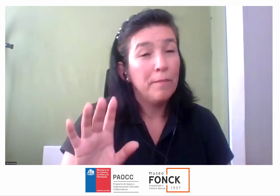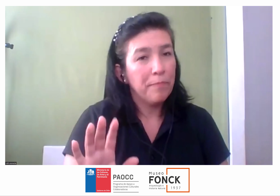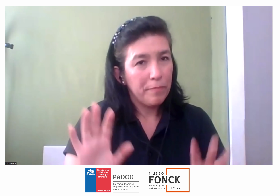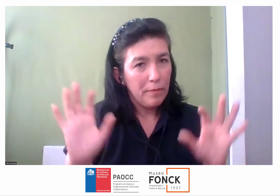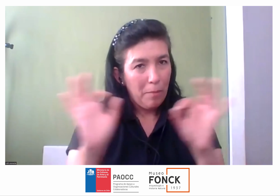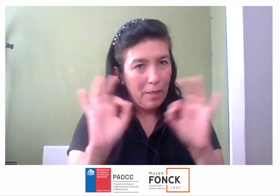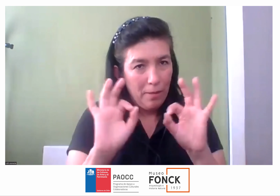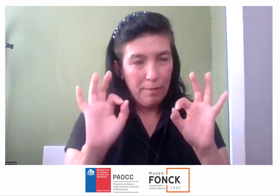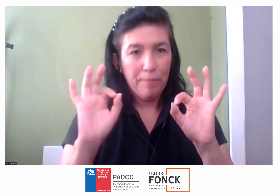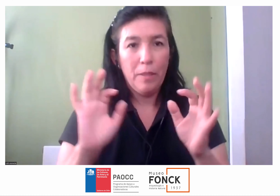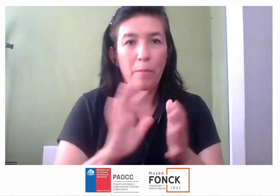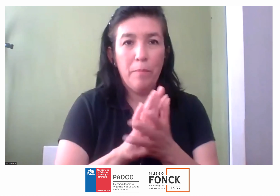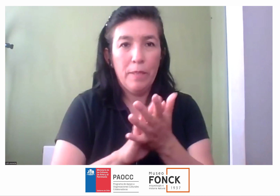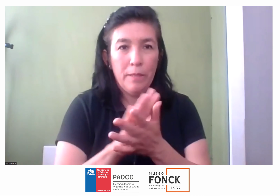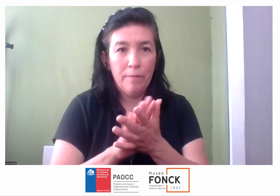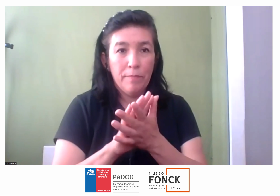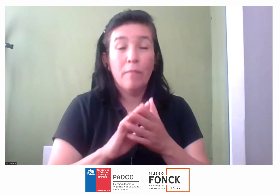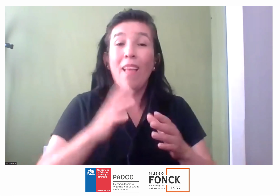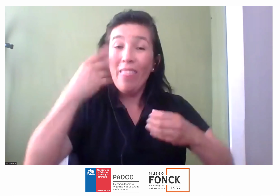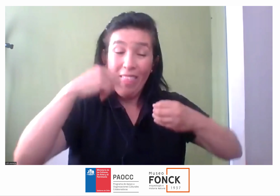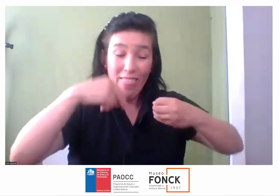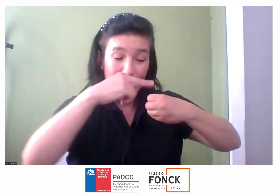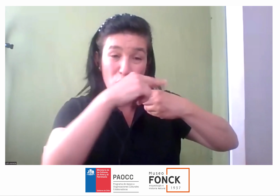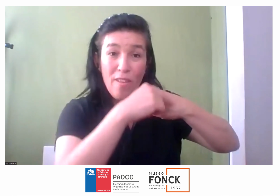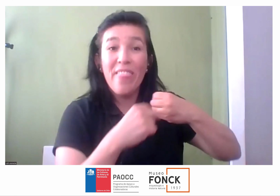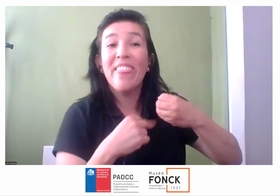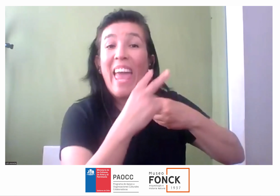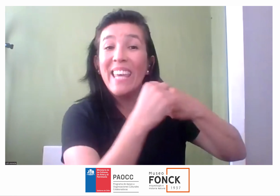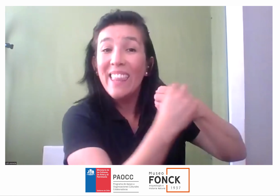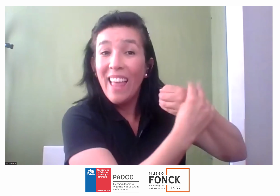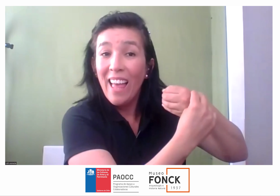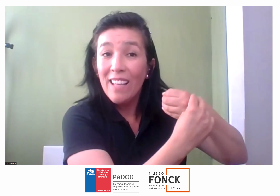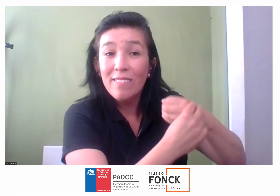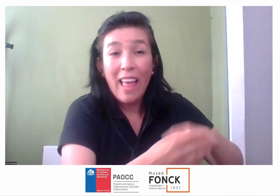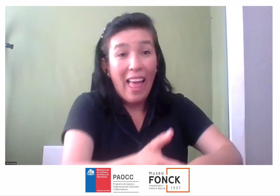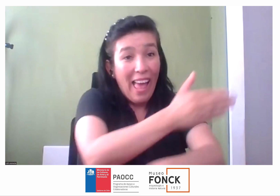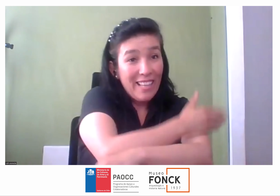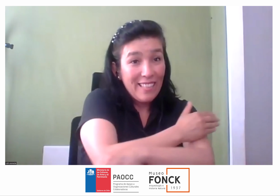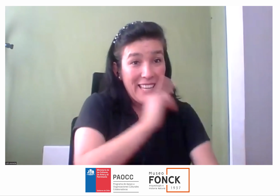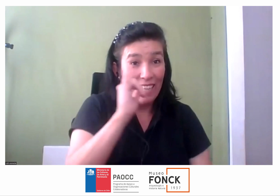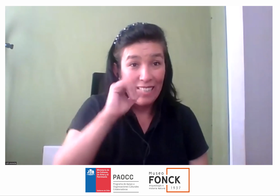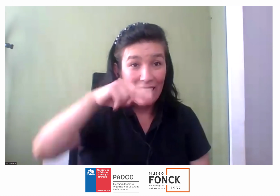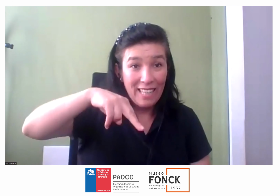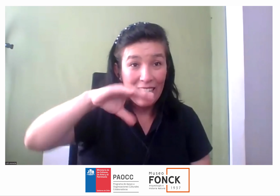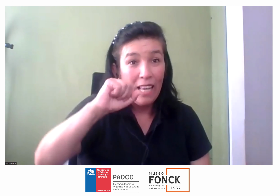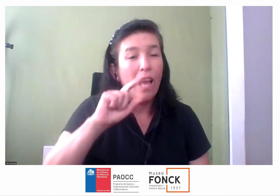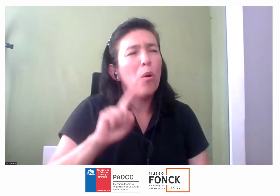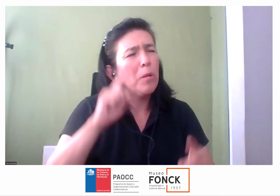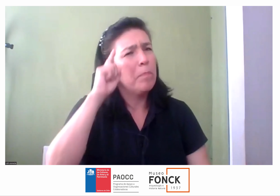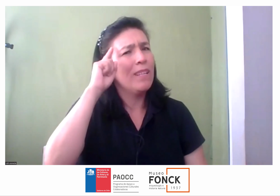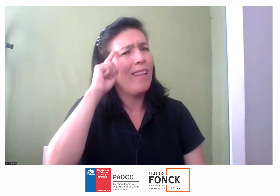Particularmente, los diseños de Aguita preincaicos se han interpretado como